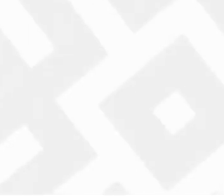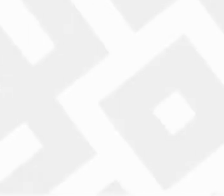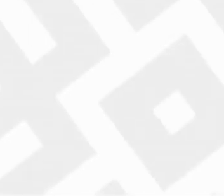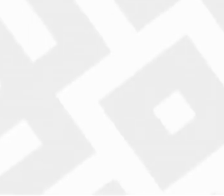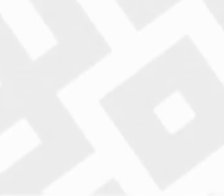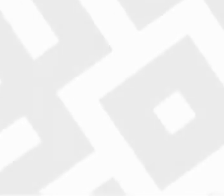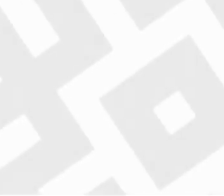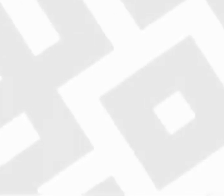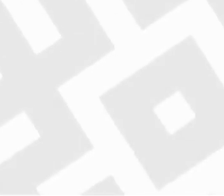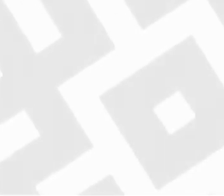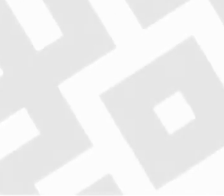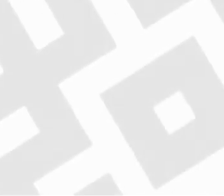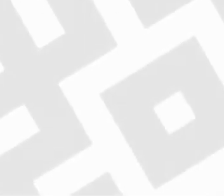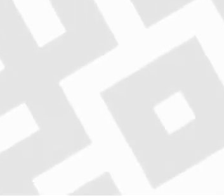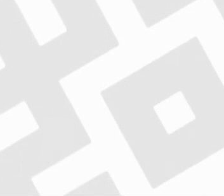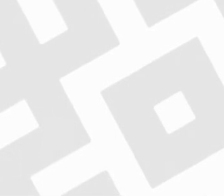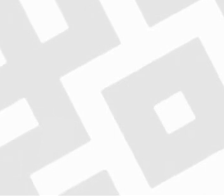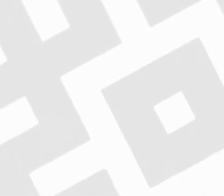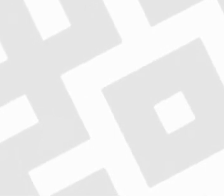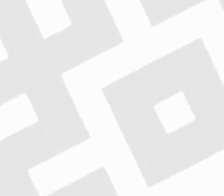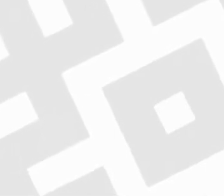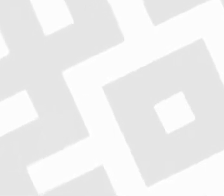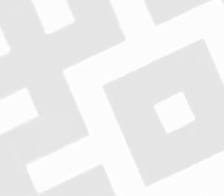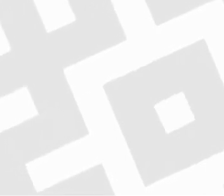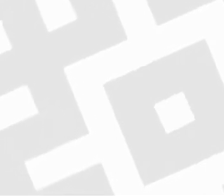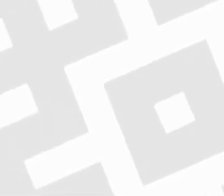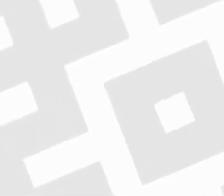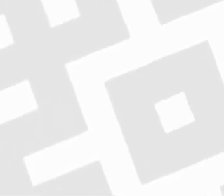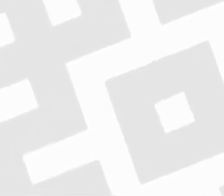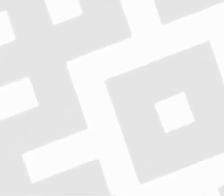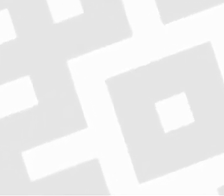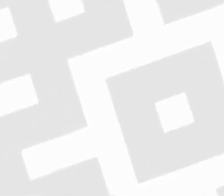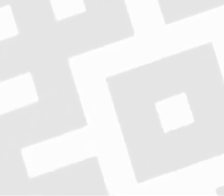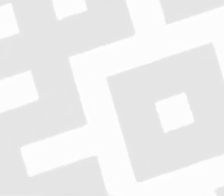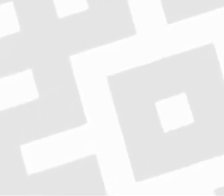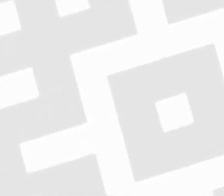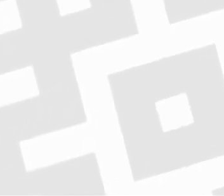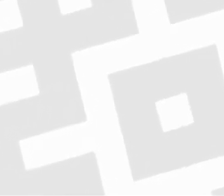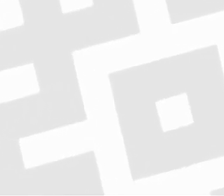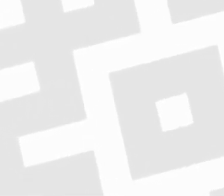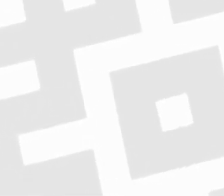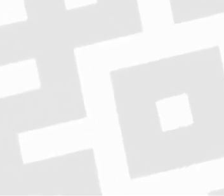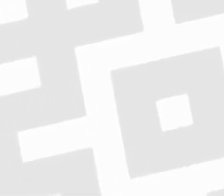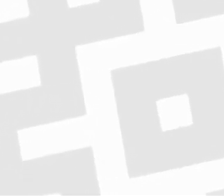Estrategia estatal contra el coronavirus. Actualización en Veracruz.